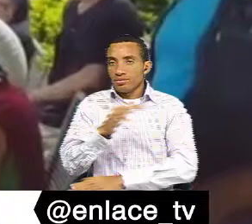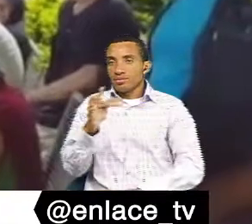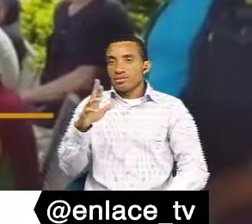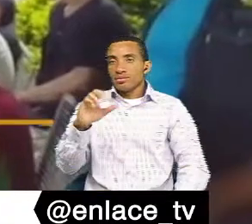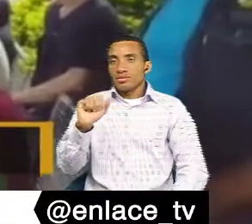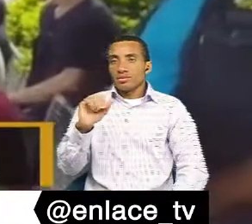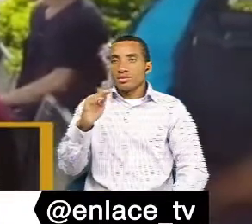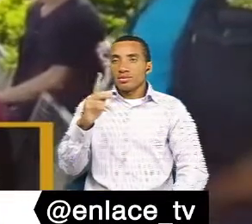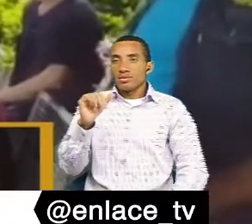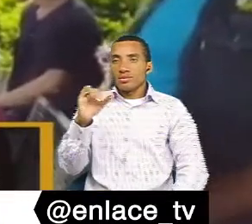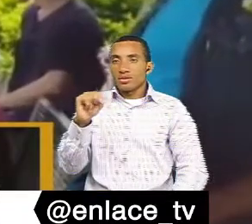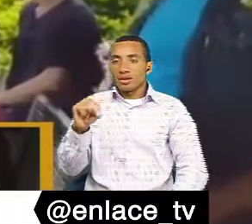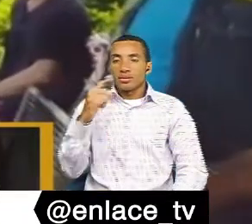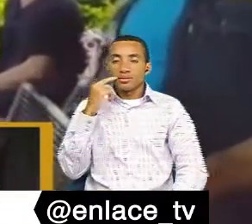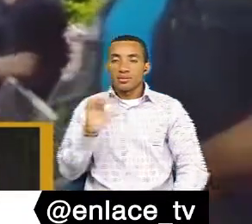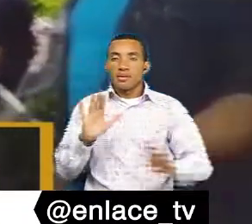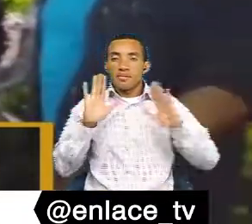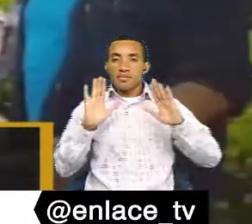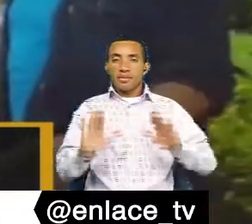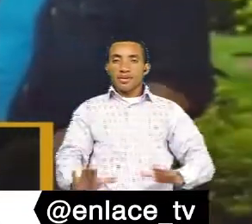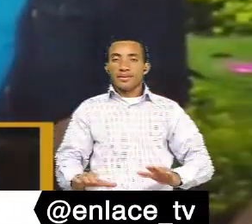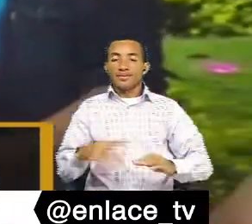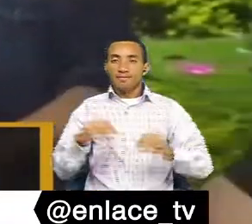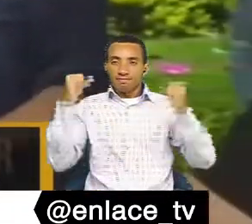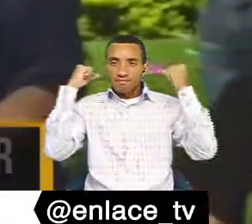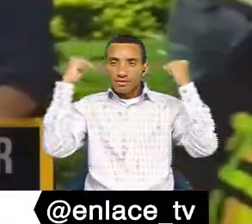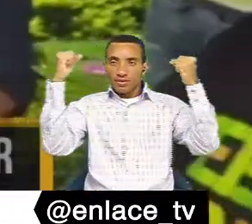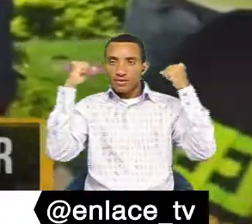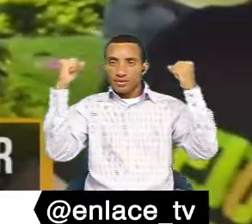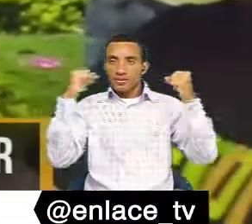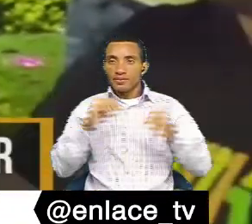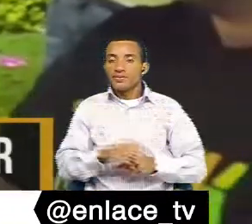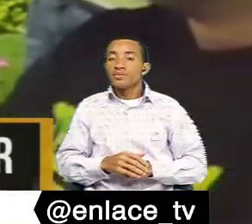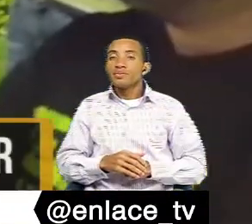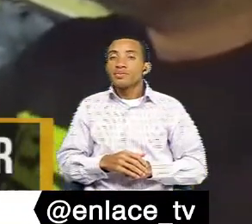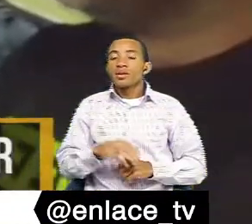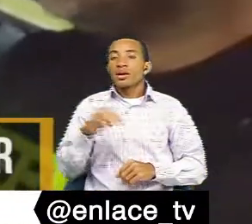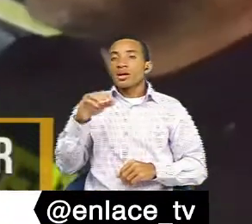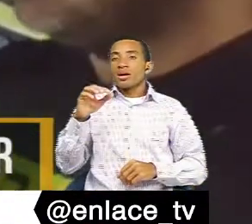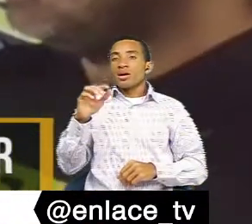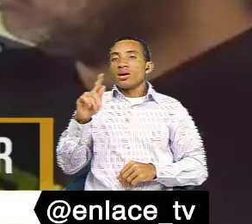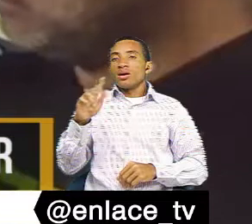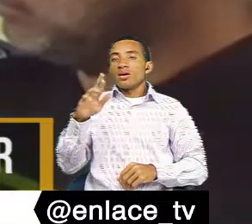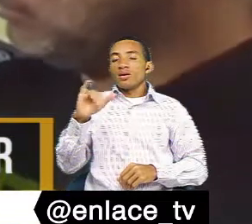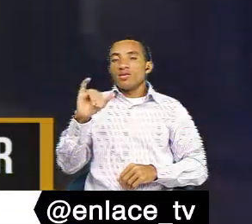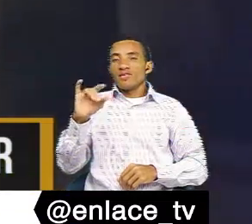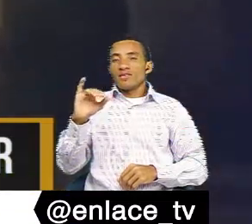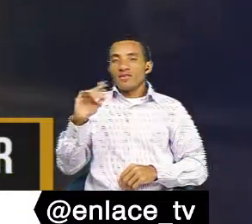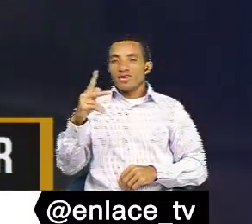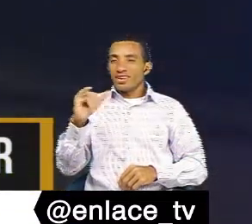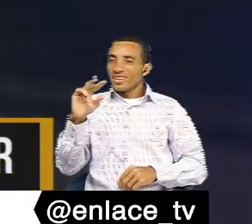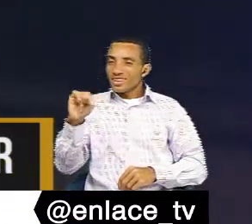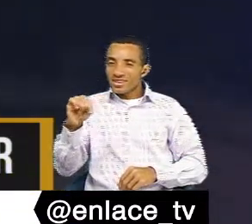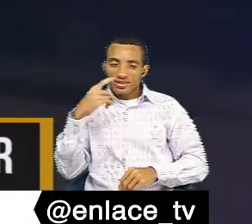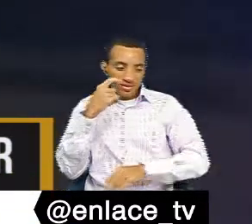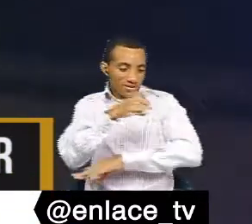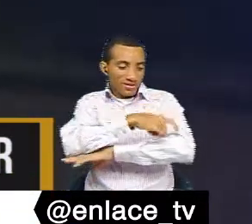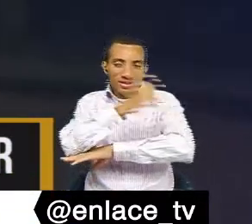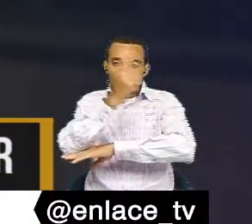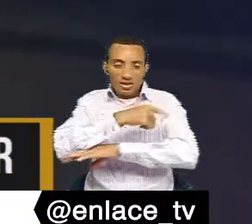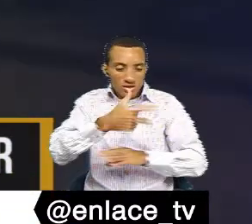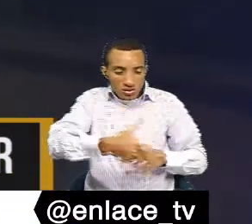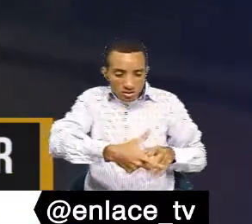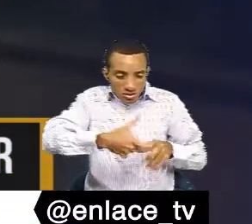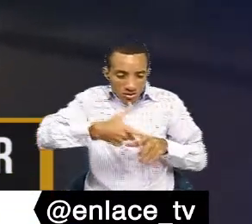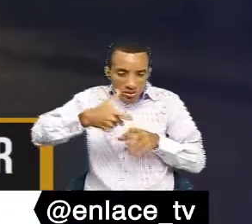En este paro cívico decretado como acción de protesta contra la aplicación del fracking en San Martín Cesar, se han registrado fuertes enfrentamientos en las